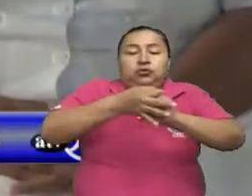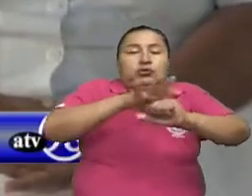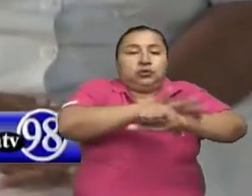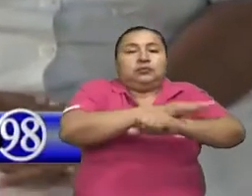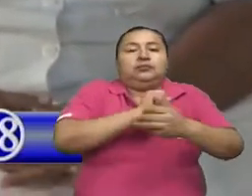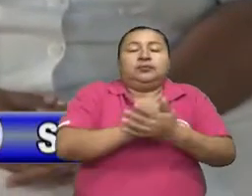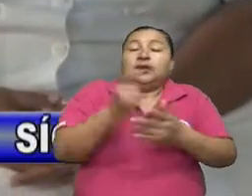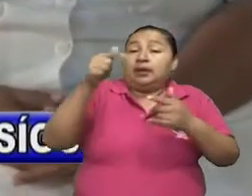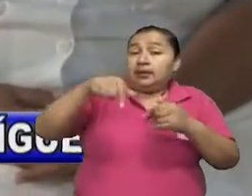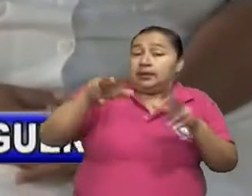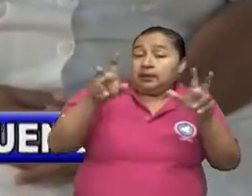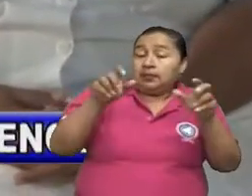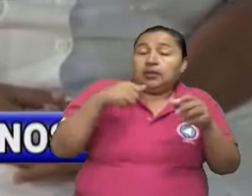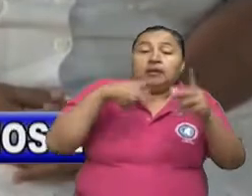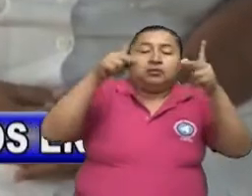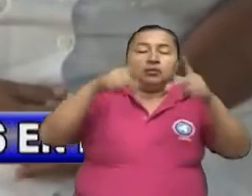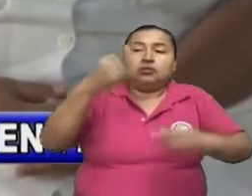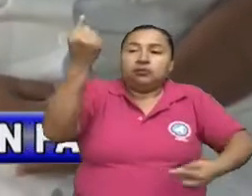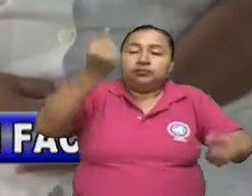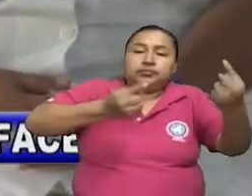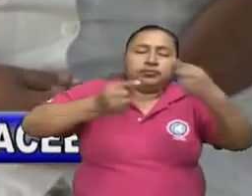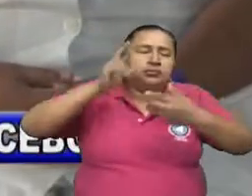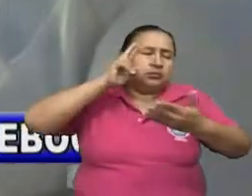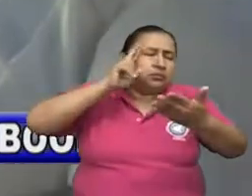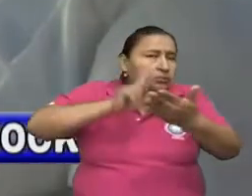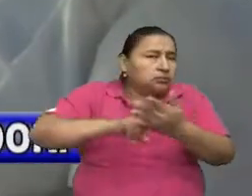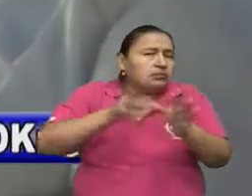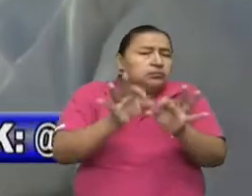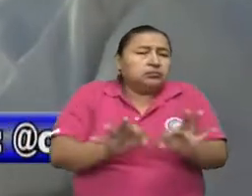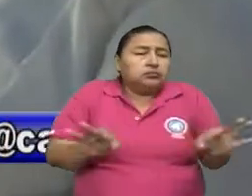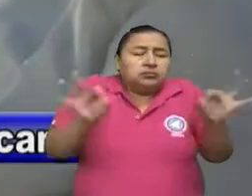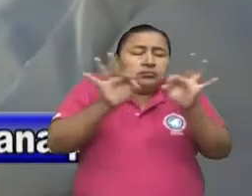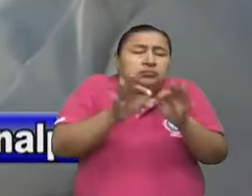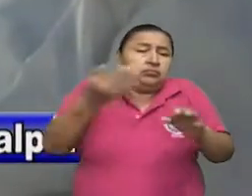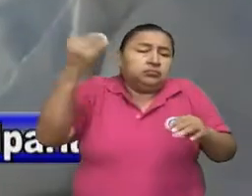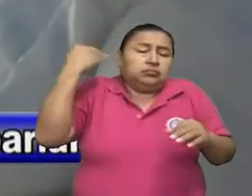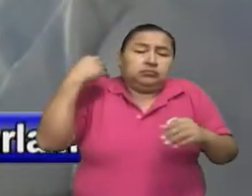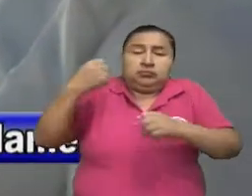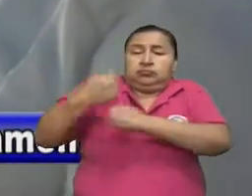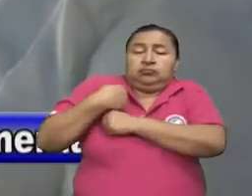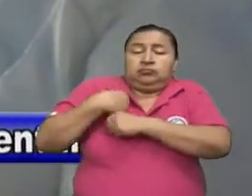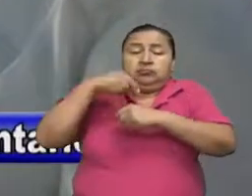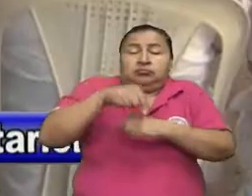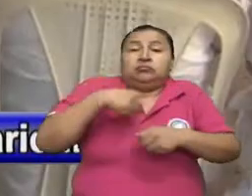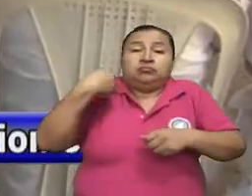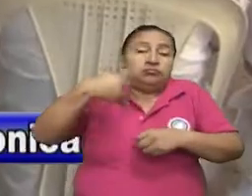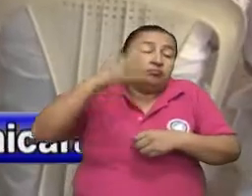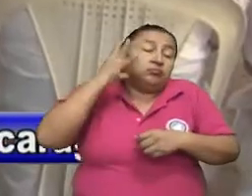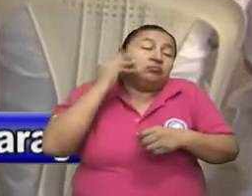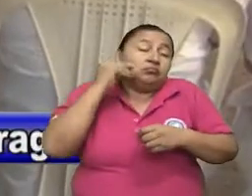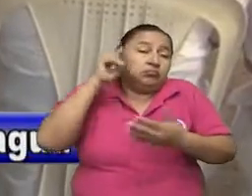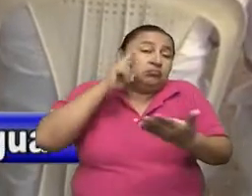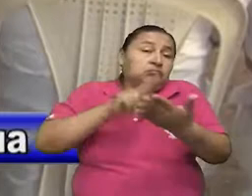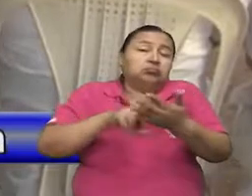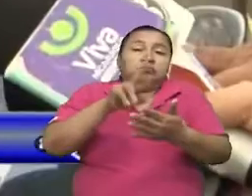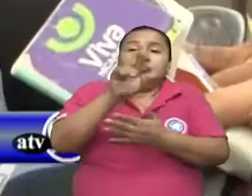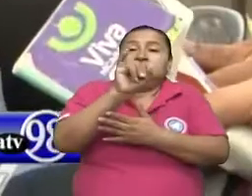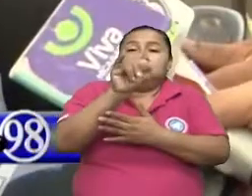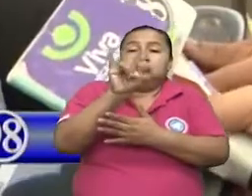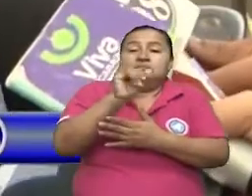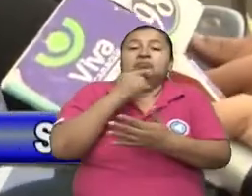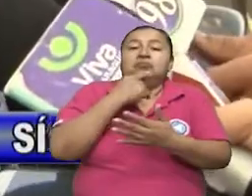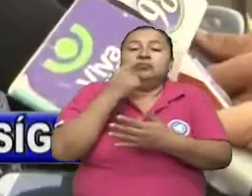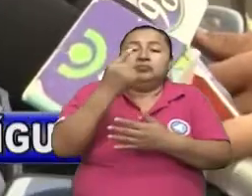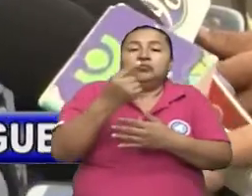Al respecto, los asistentes recordaron la importancia histórica y militar de la gesta de Raití Bocay.